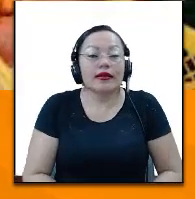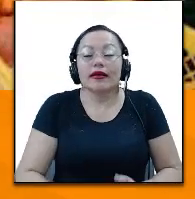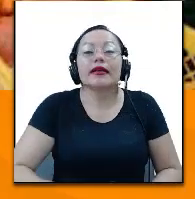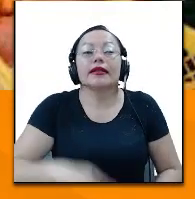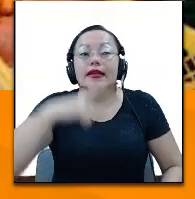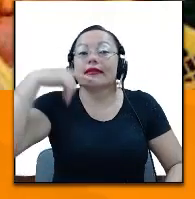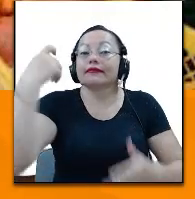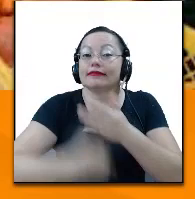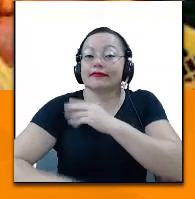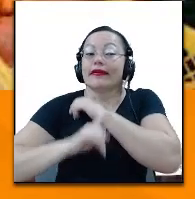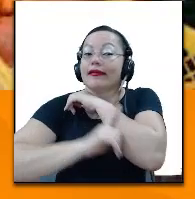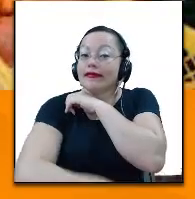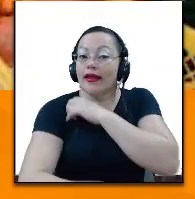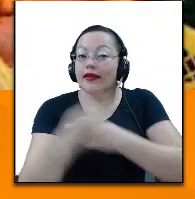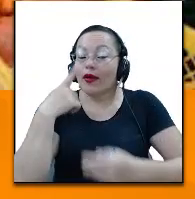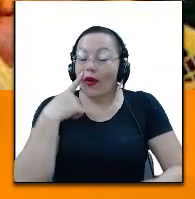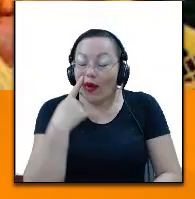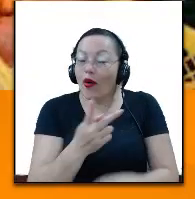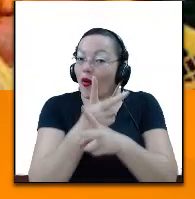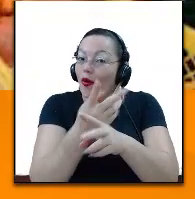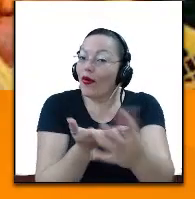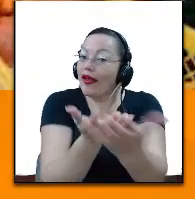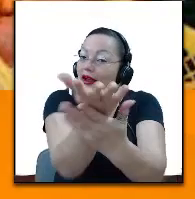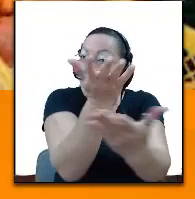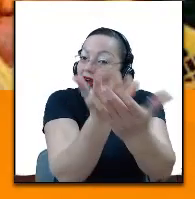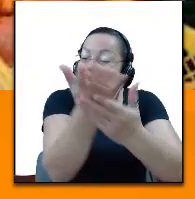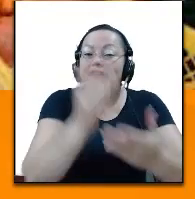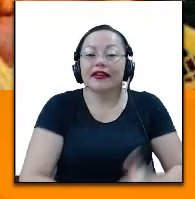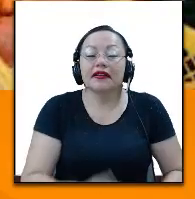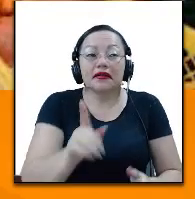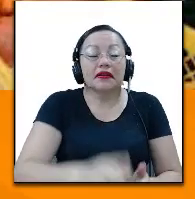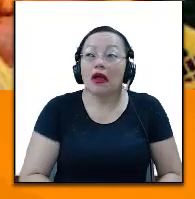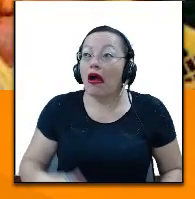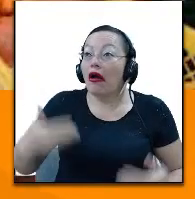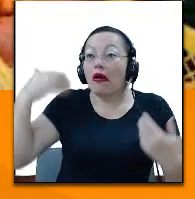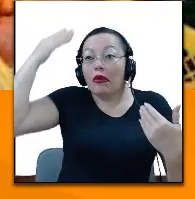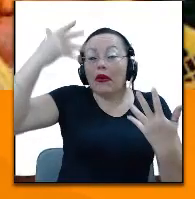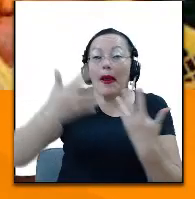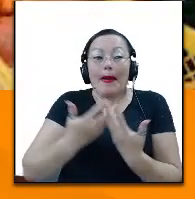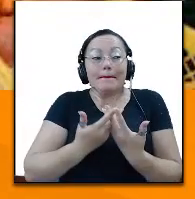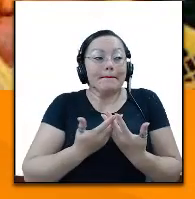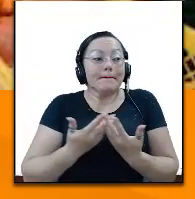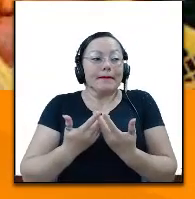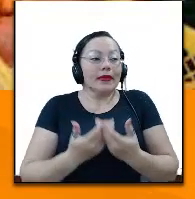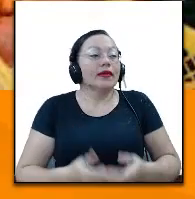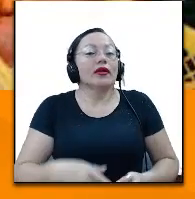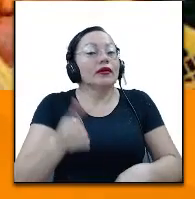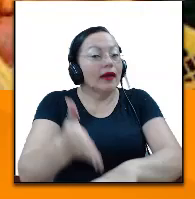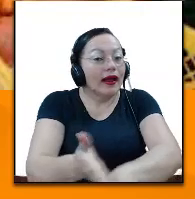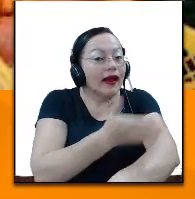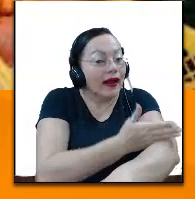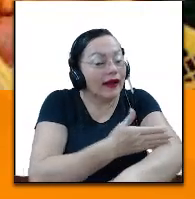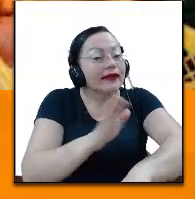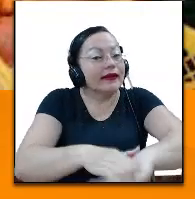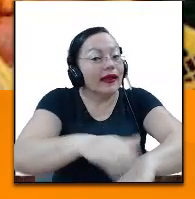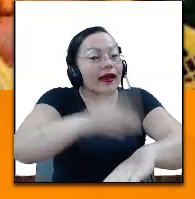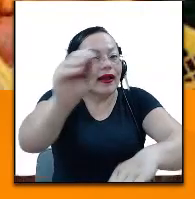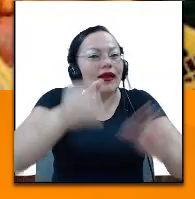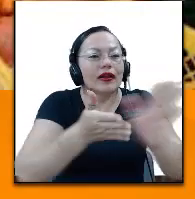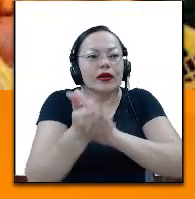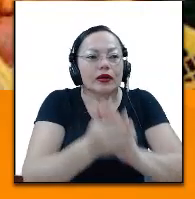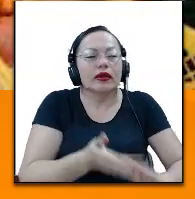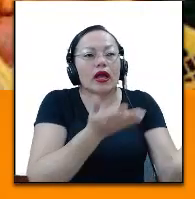entonces tenga cuidado y después no diga que no le avisaron, tenga en cuenta que es, en